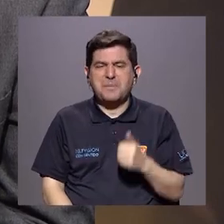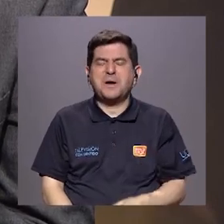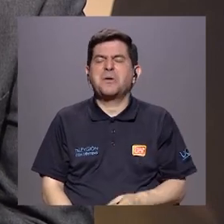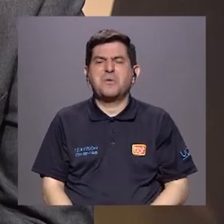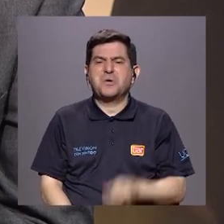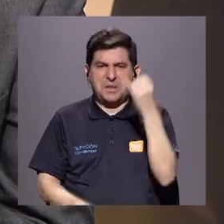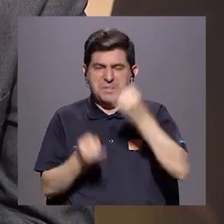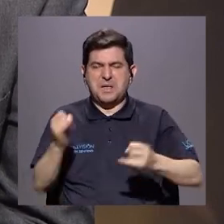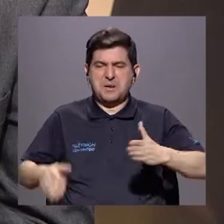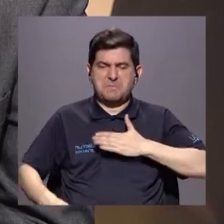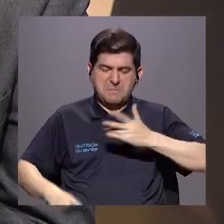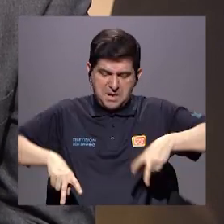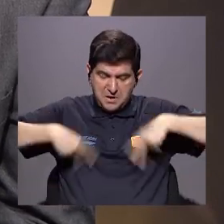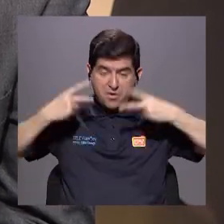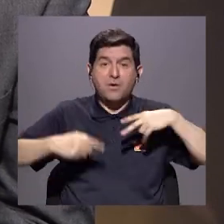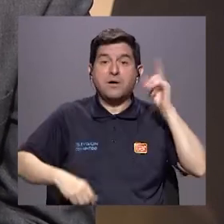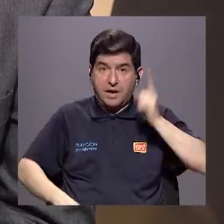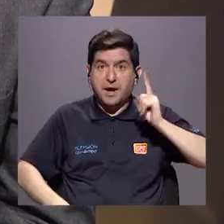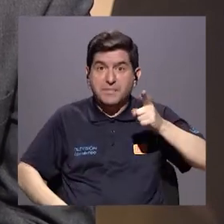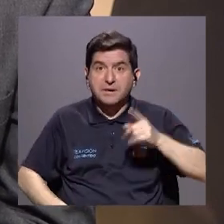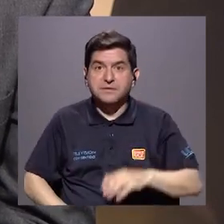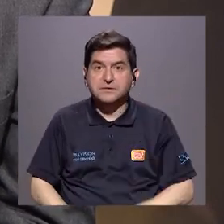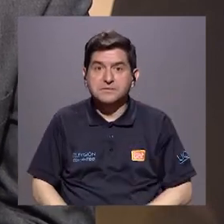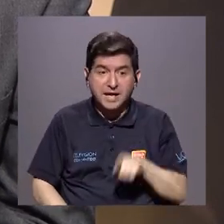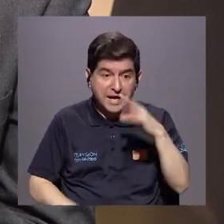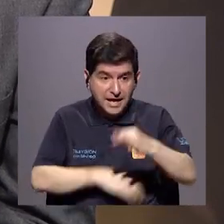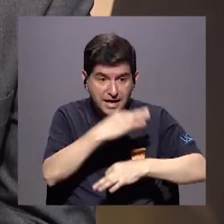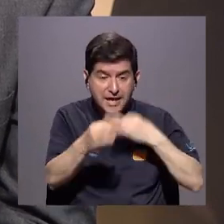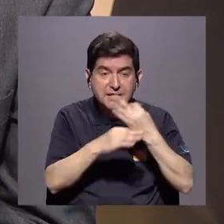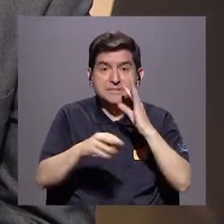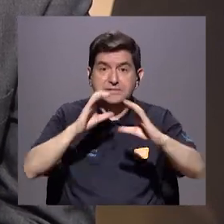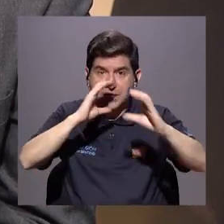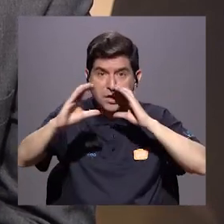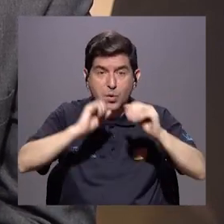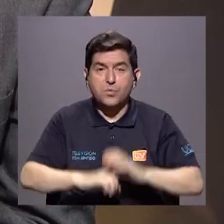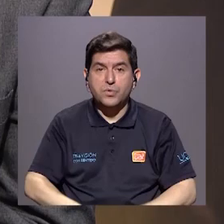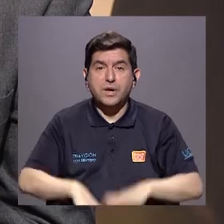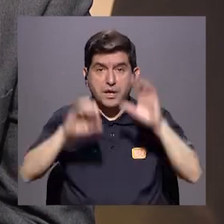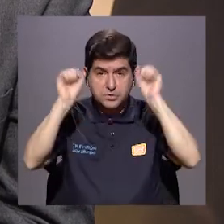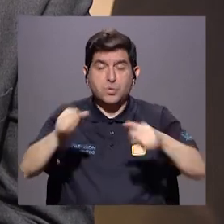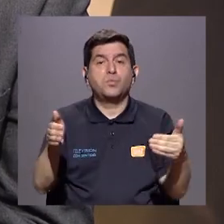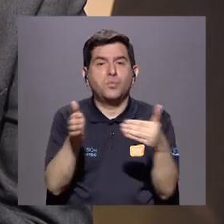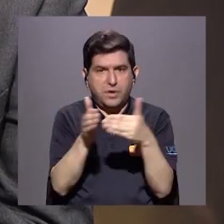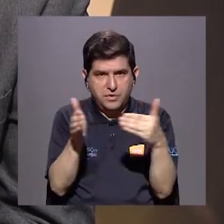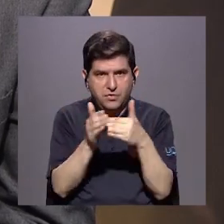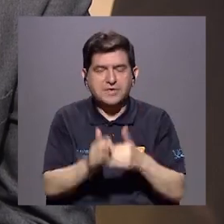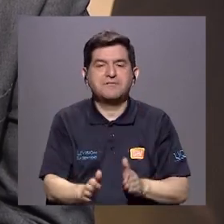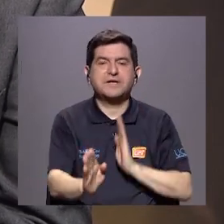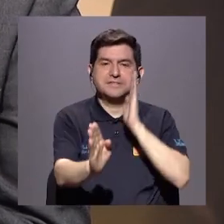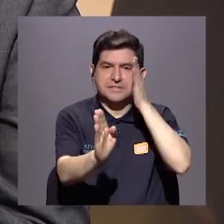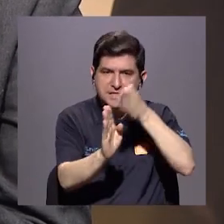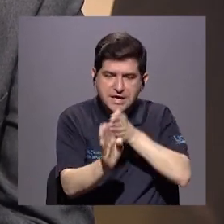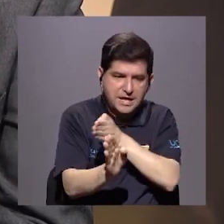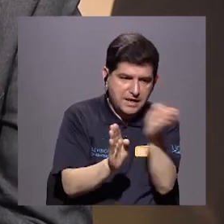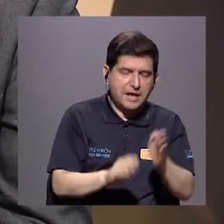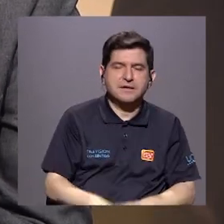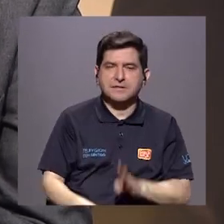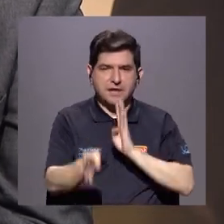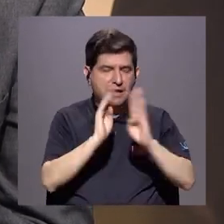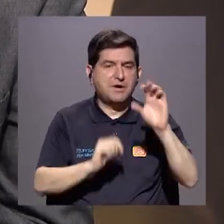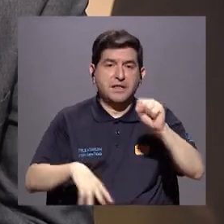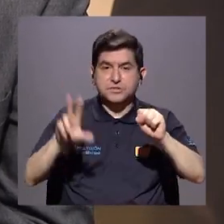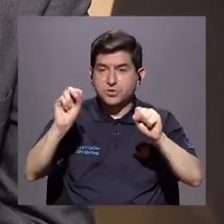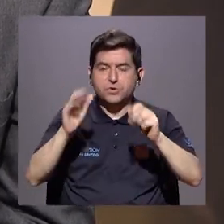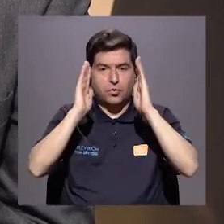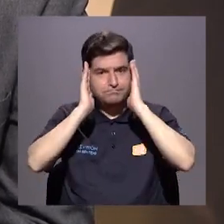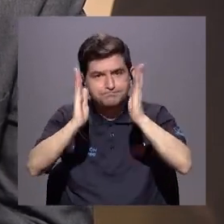eso es muy directo y es una amenaza entonces si se presentan este tipo de comunicaciones que pueden ser vuelvo a decir directas o indirectas pero valores no verbales habría que